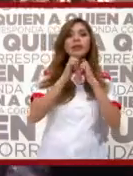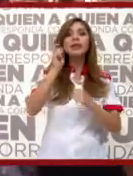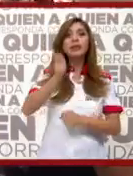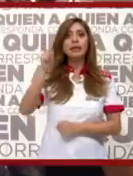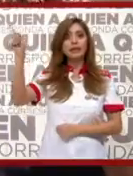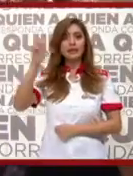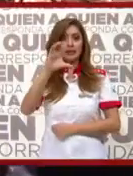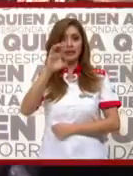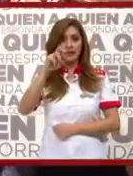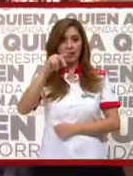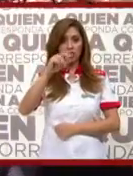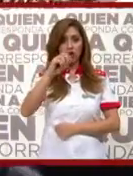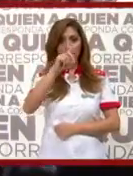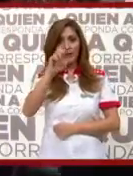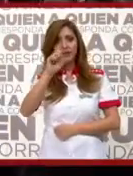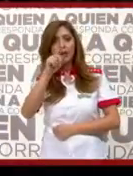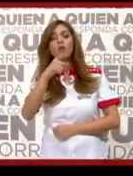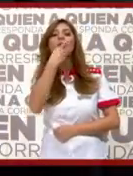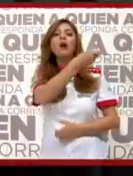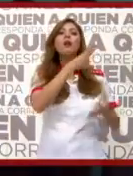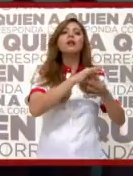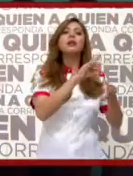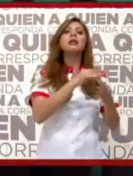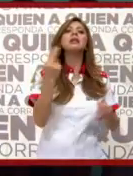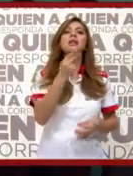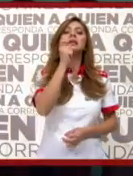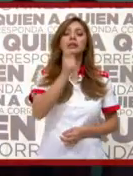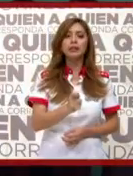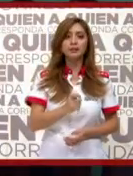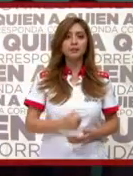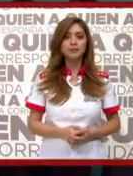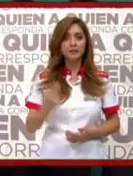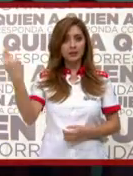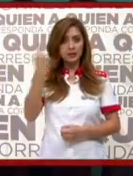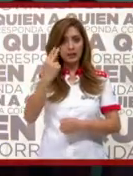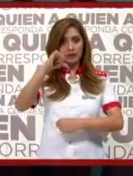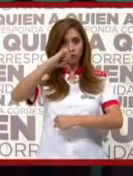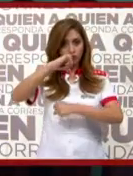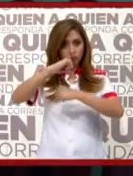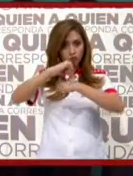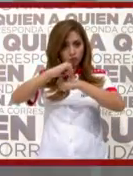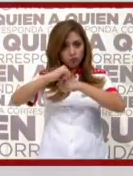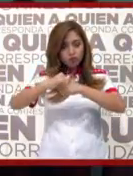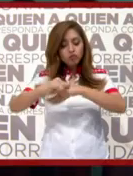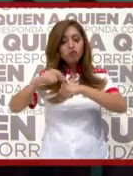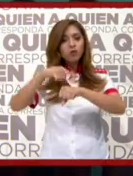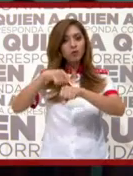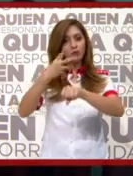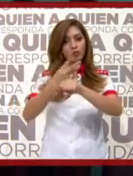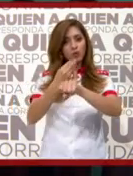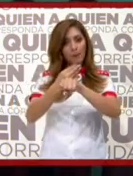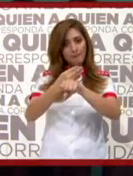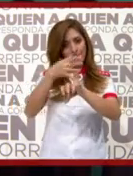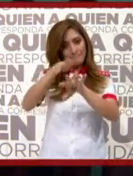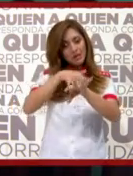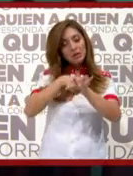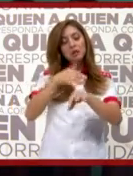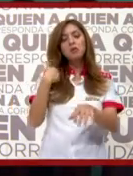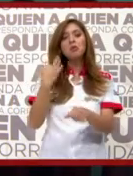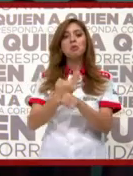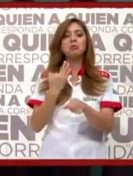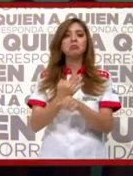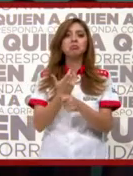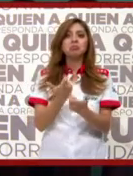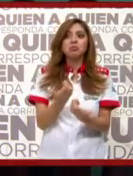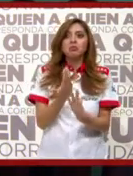salud donde le dijeron lo que Allison requiere. Necesitan hacerle una cirugía para la reconstrucción de su pie. Económicamente no contamos